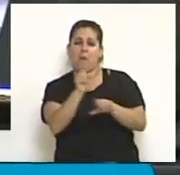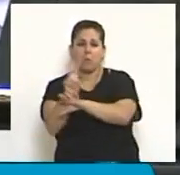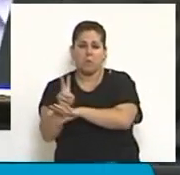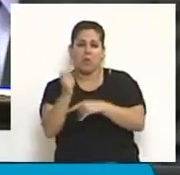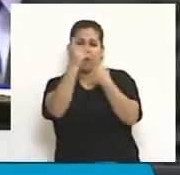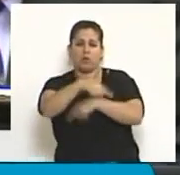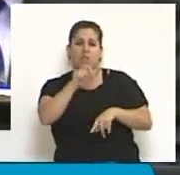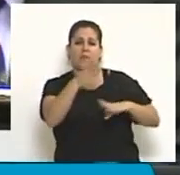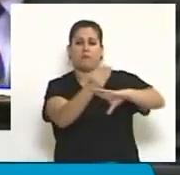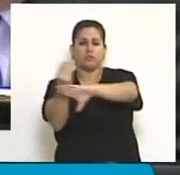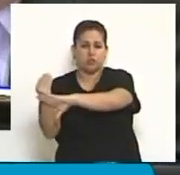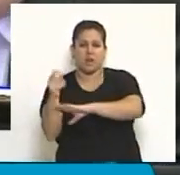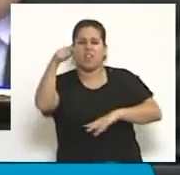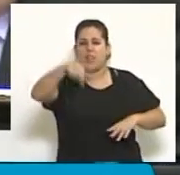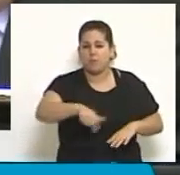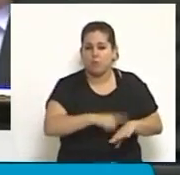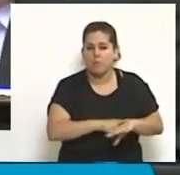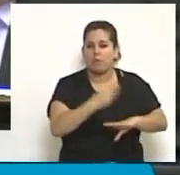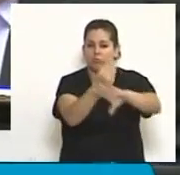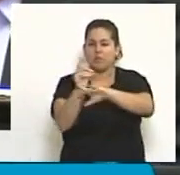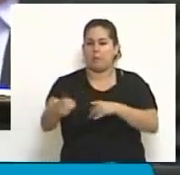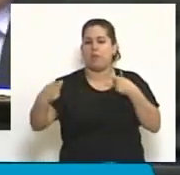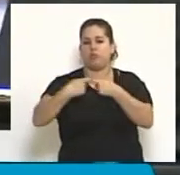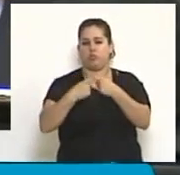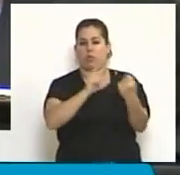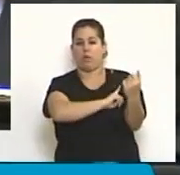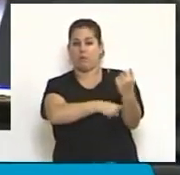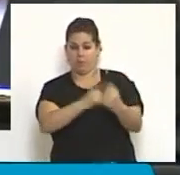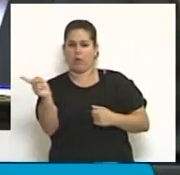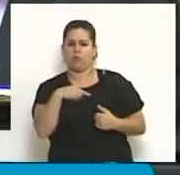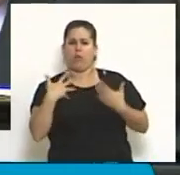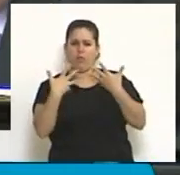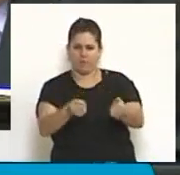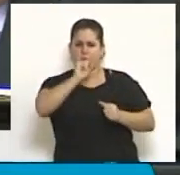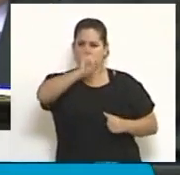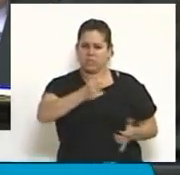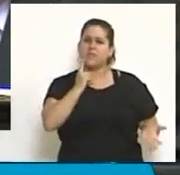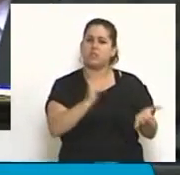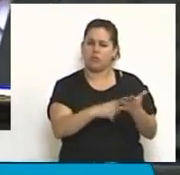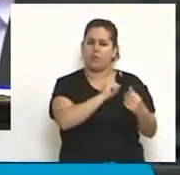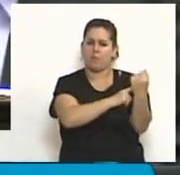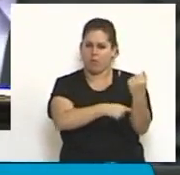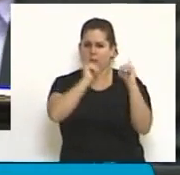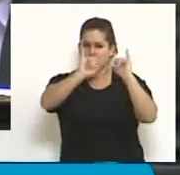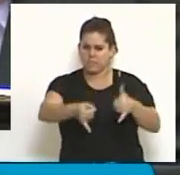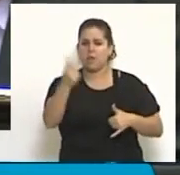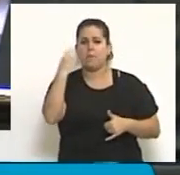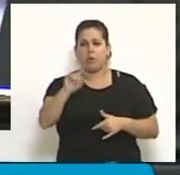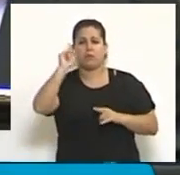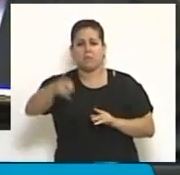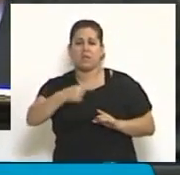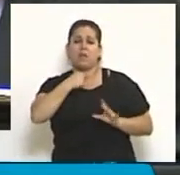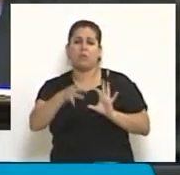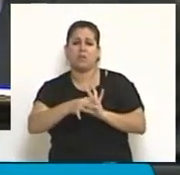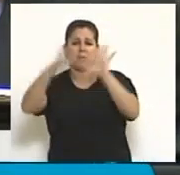de los funcionarios de turno y sus socios de poder. Defendemos la división de poderes y particularmente la